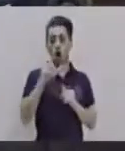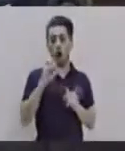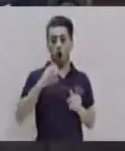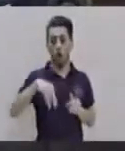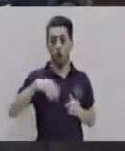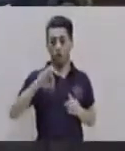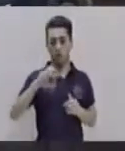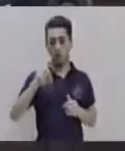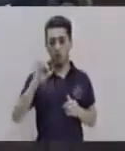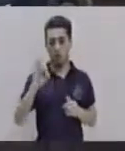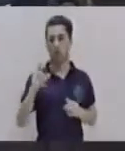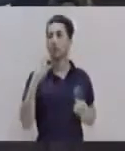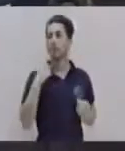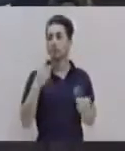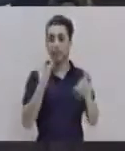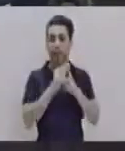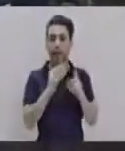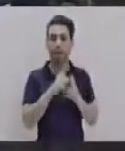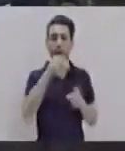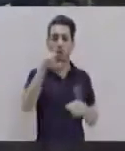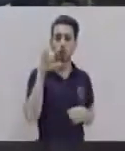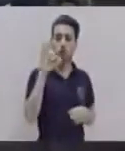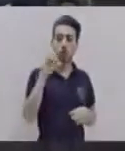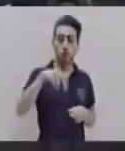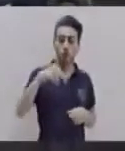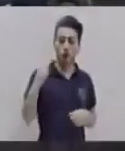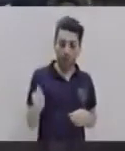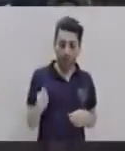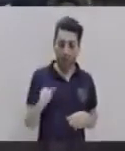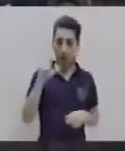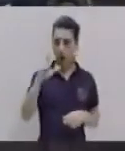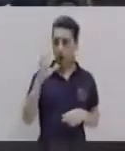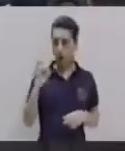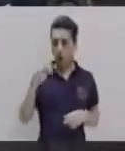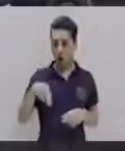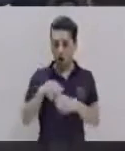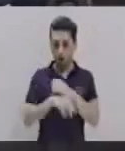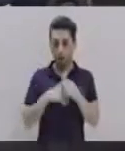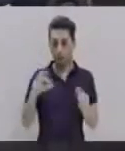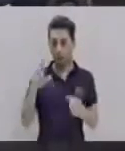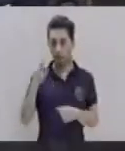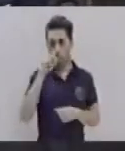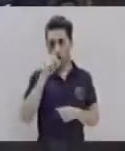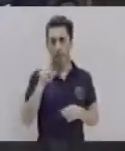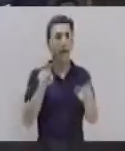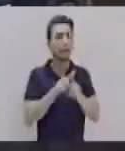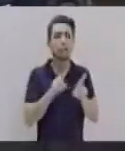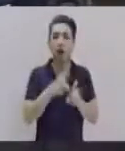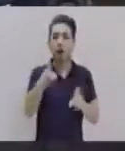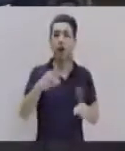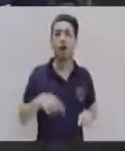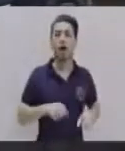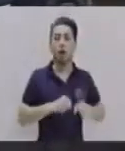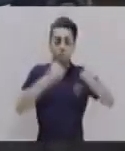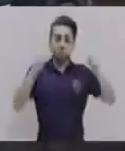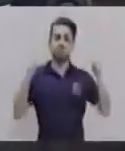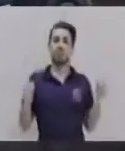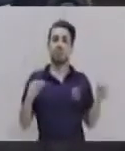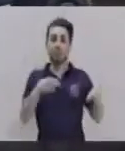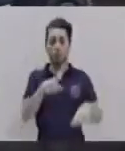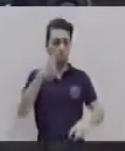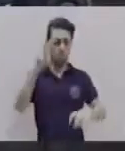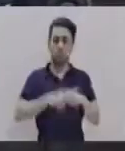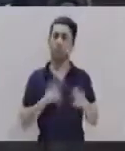sillón. Le voy a poner ese ejemplo. Es un sillón donde usted está sentado, tiene sus almohaditas y páseme la cobija, ¿verdad? Entonces